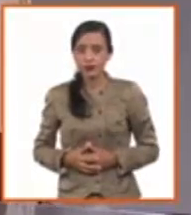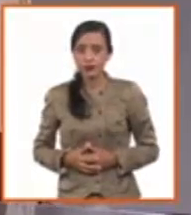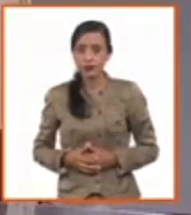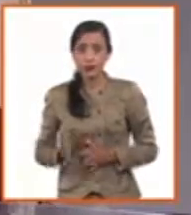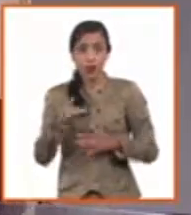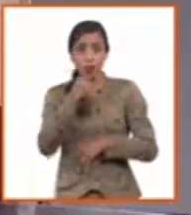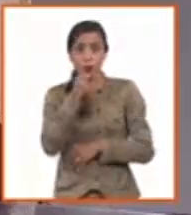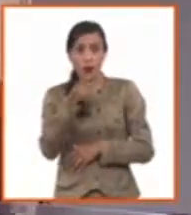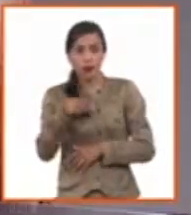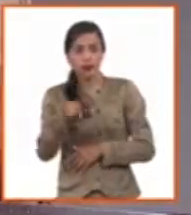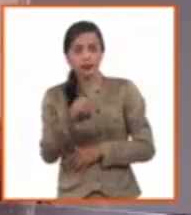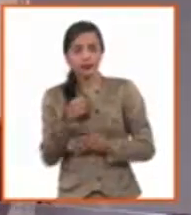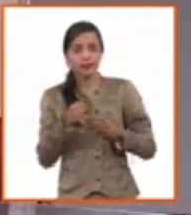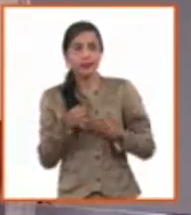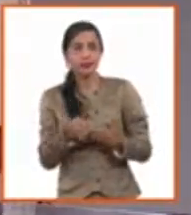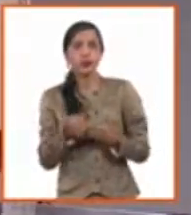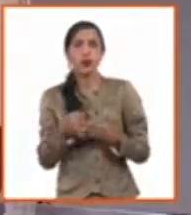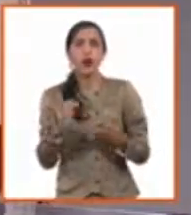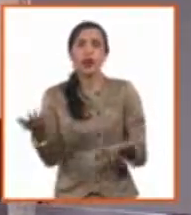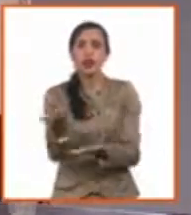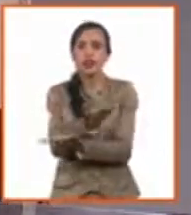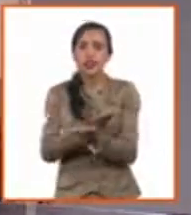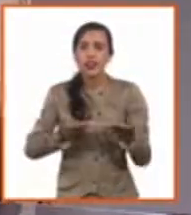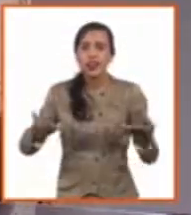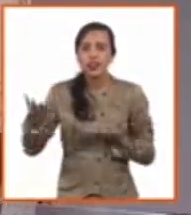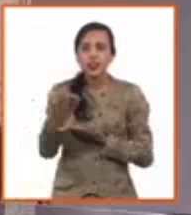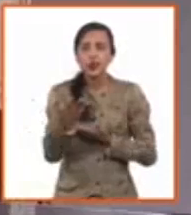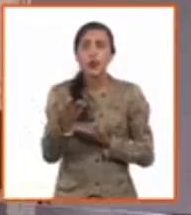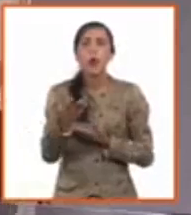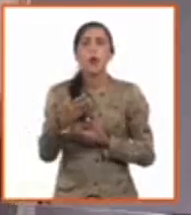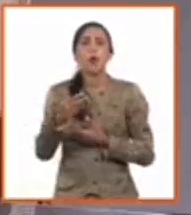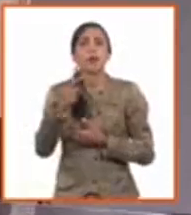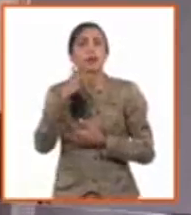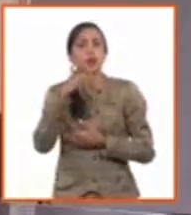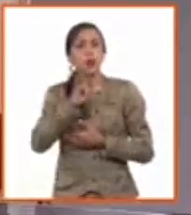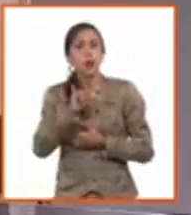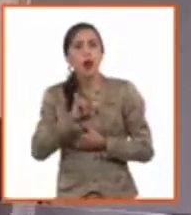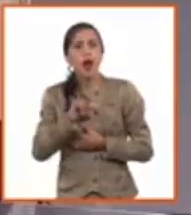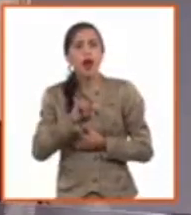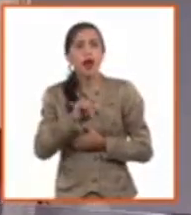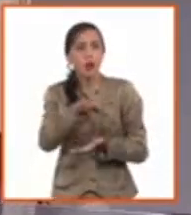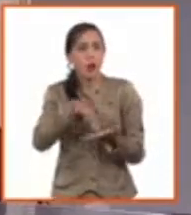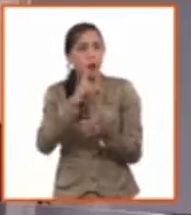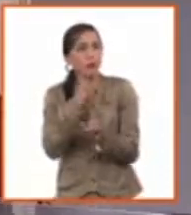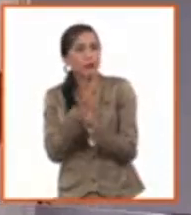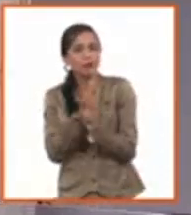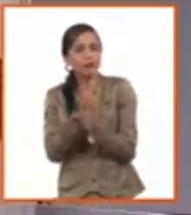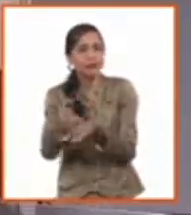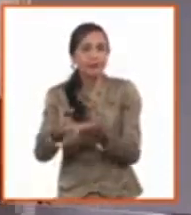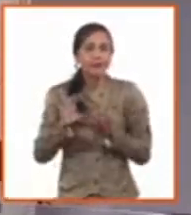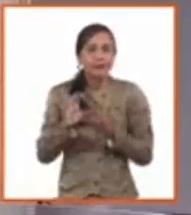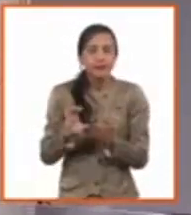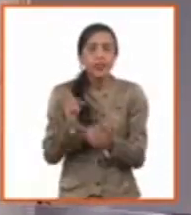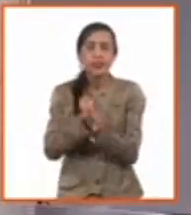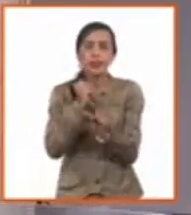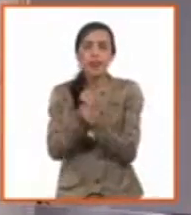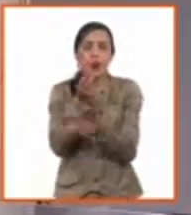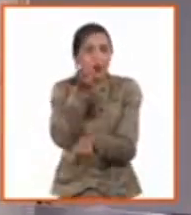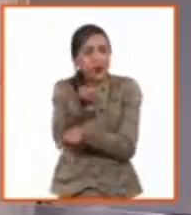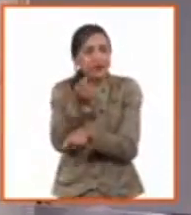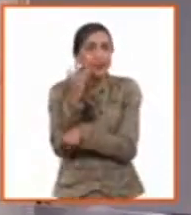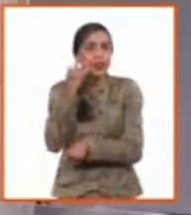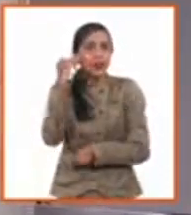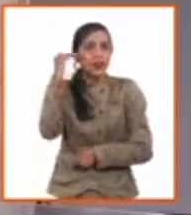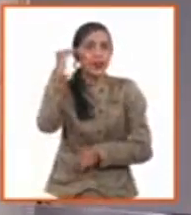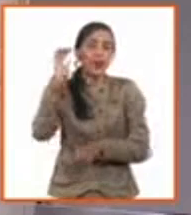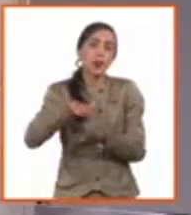que sin duda favorece mucho la interrelación la creación de espacio colaborativo de acciones de capacitación y que bueno